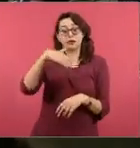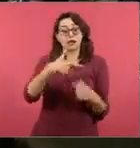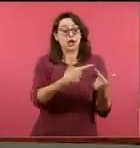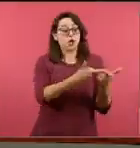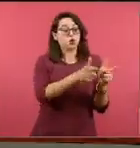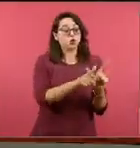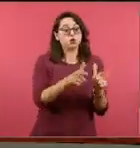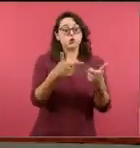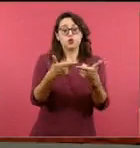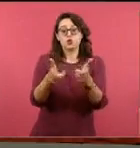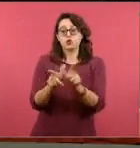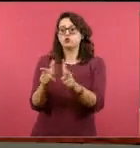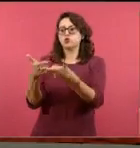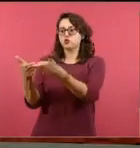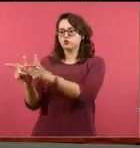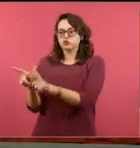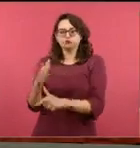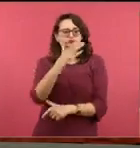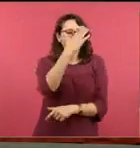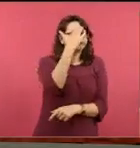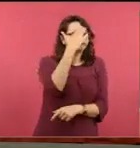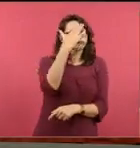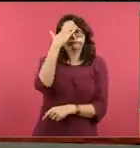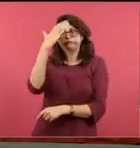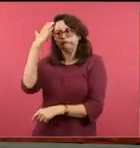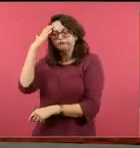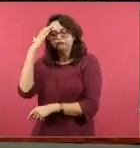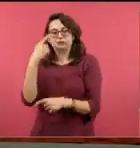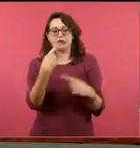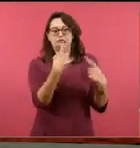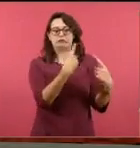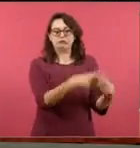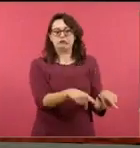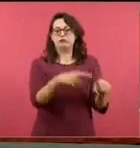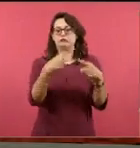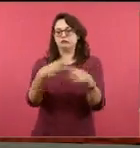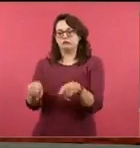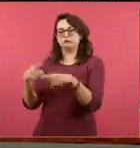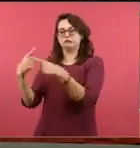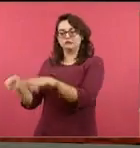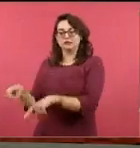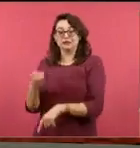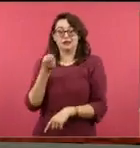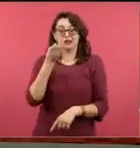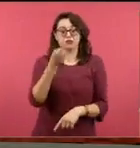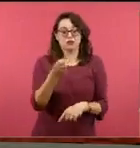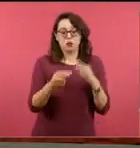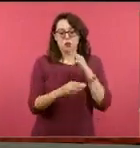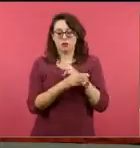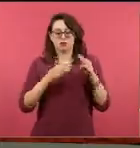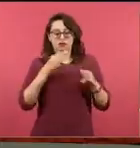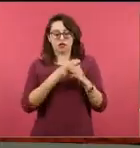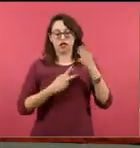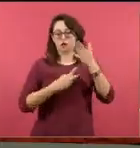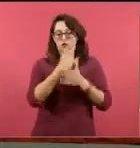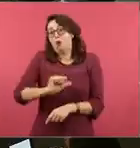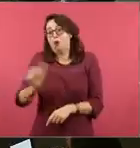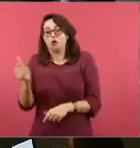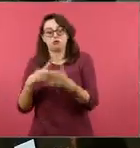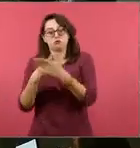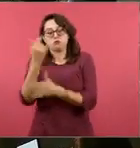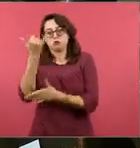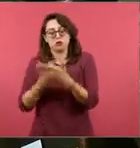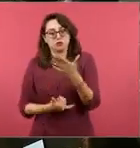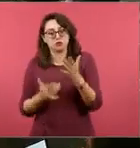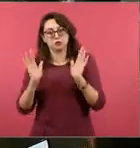eso es importante volver a decir que solamente son un punto de partida para que nos ayuden a crear otras cosas.